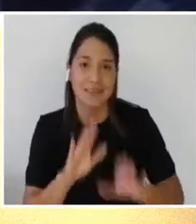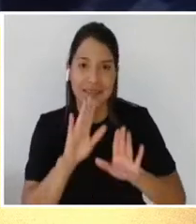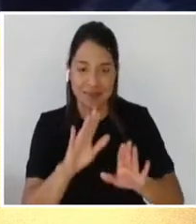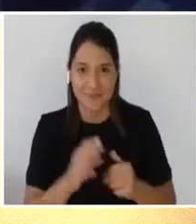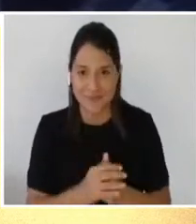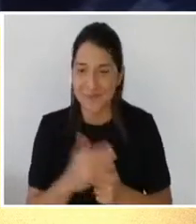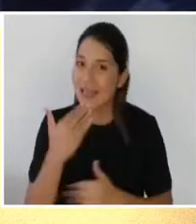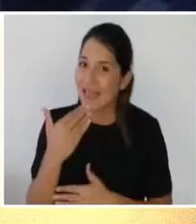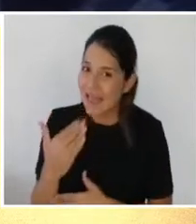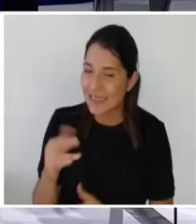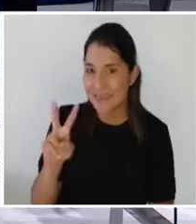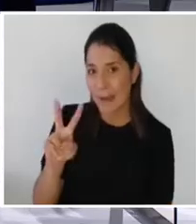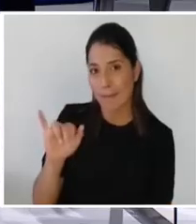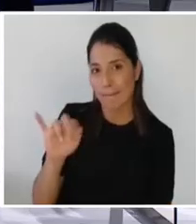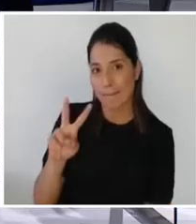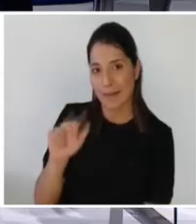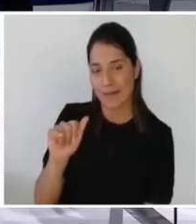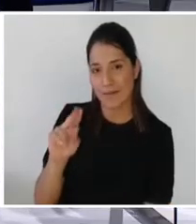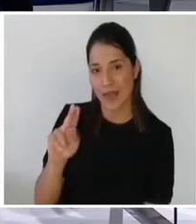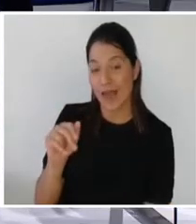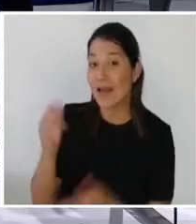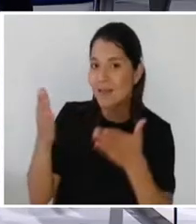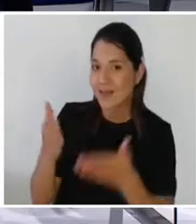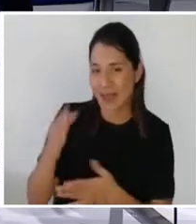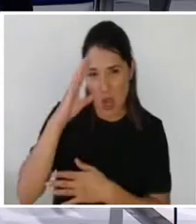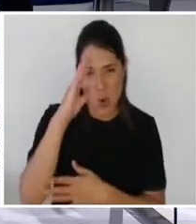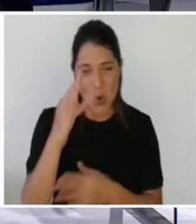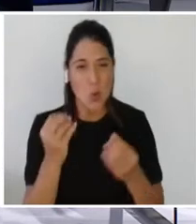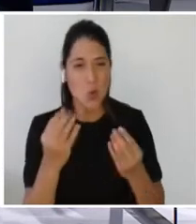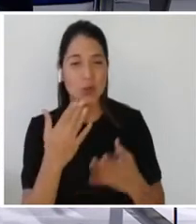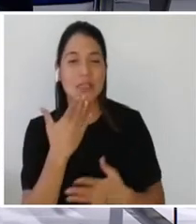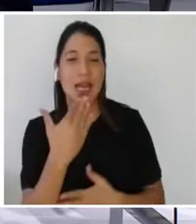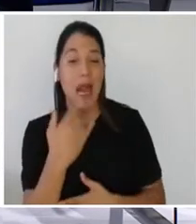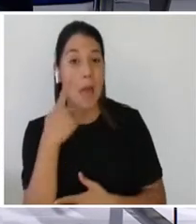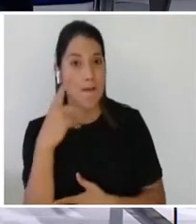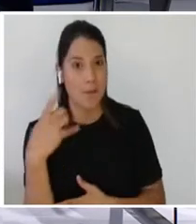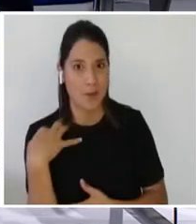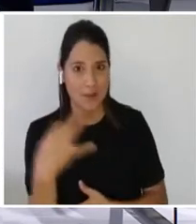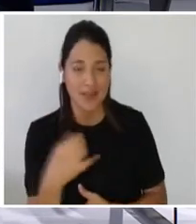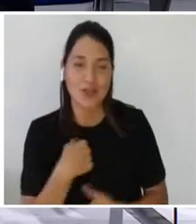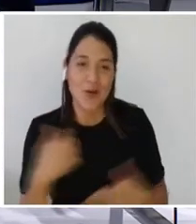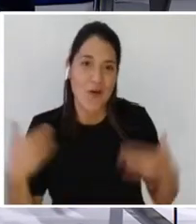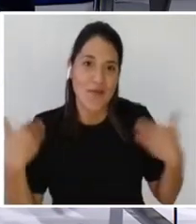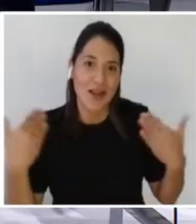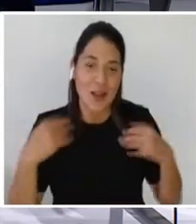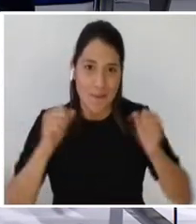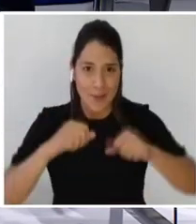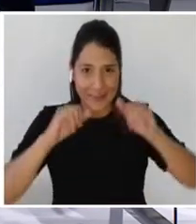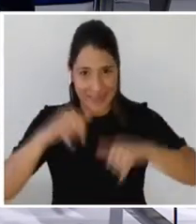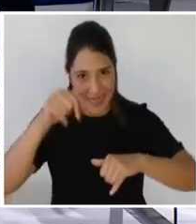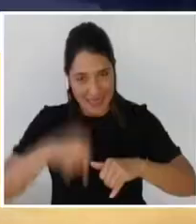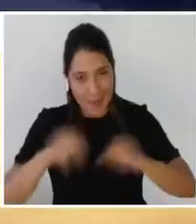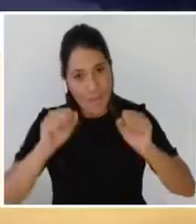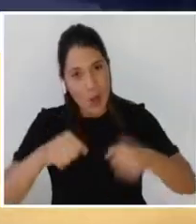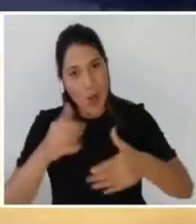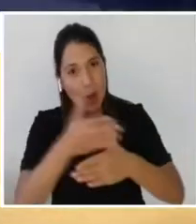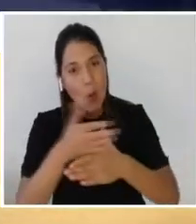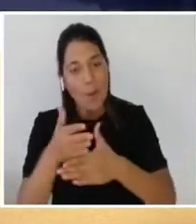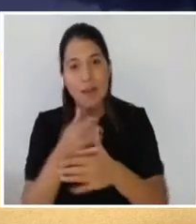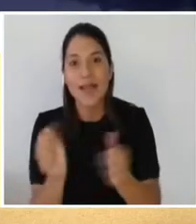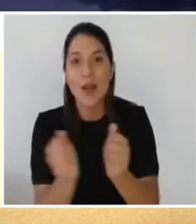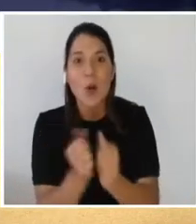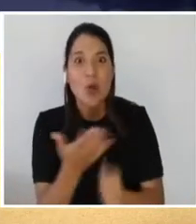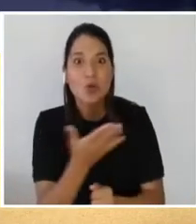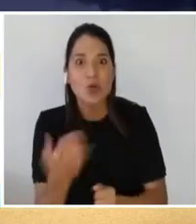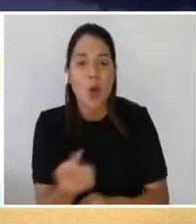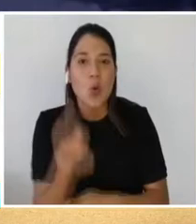Viviana. Bienvenida. Hola, muchas gracias por la invitación. Yo feliz de estar acá, de poder compartir con ustedes, ¿verdad? Una experiencia que